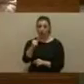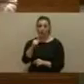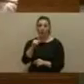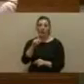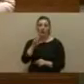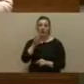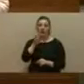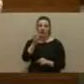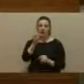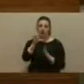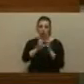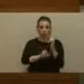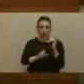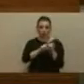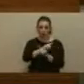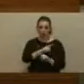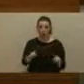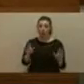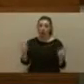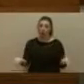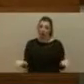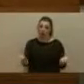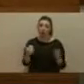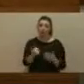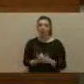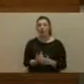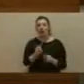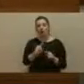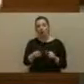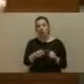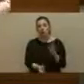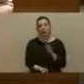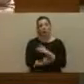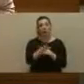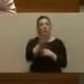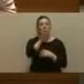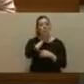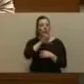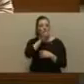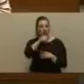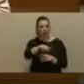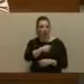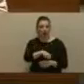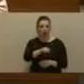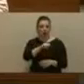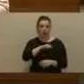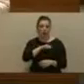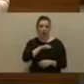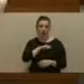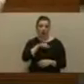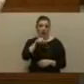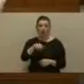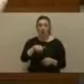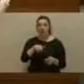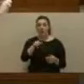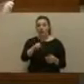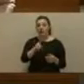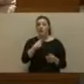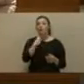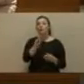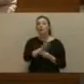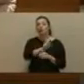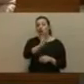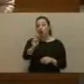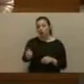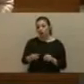estatutario. Pero es que, claro, están sucediendo cosas muy curiosas en España y aquí se han referido otros portavoces